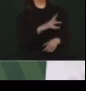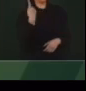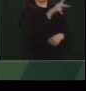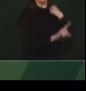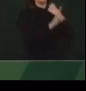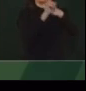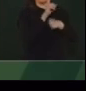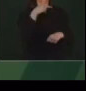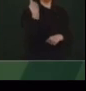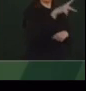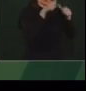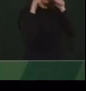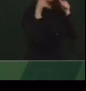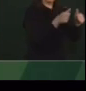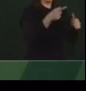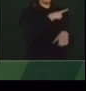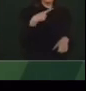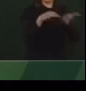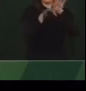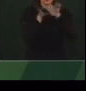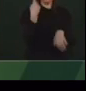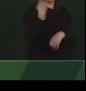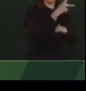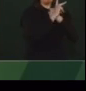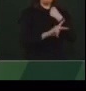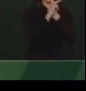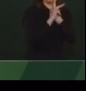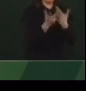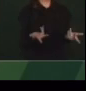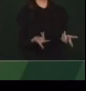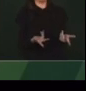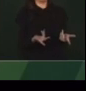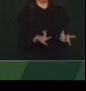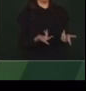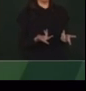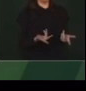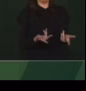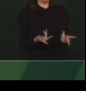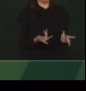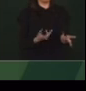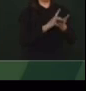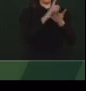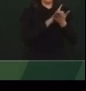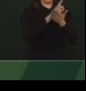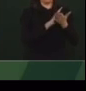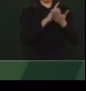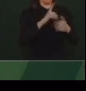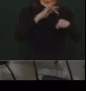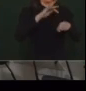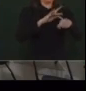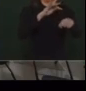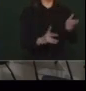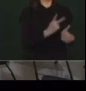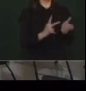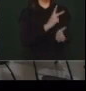¿Por qué no atemperan el incremento constante al consumo de las drogas? ¿Por qué